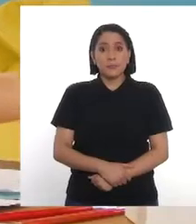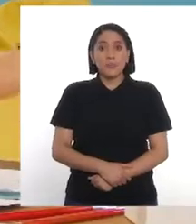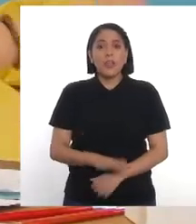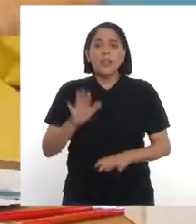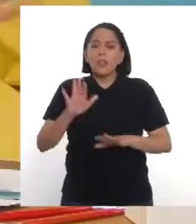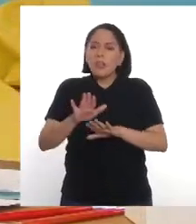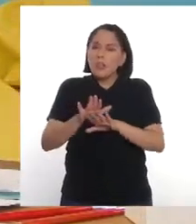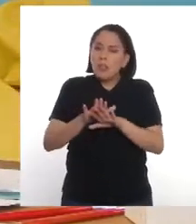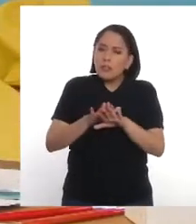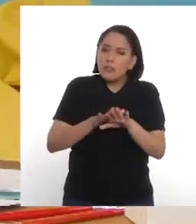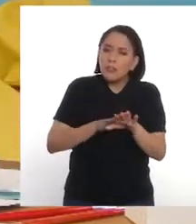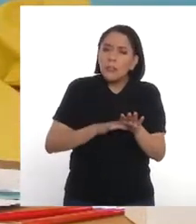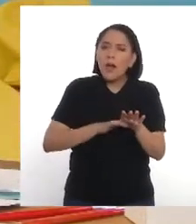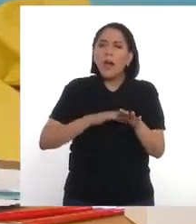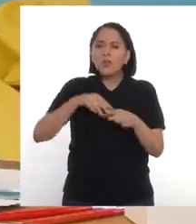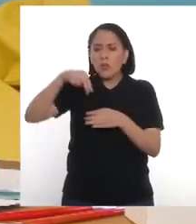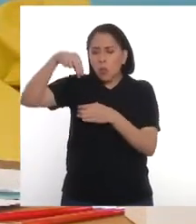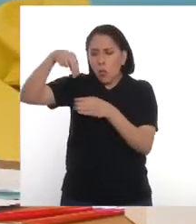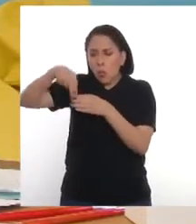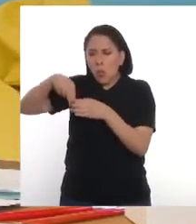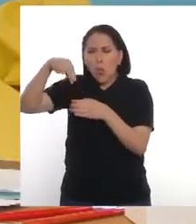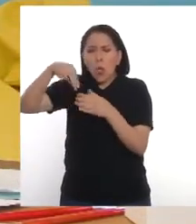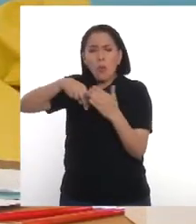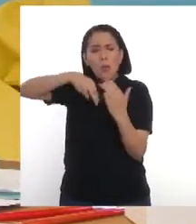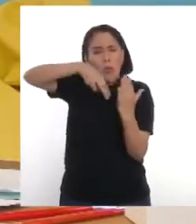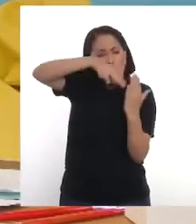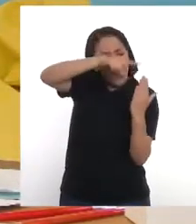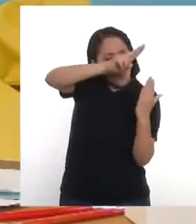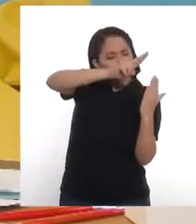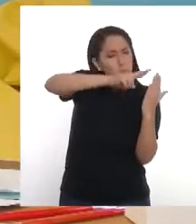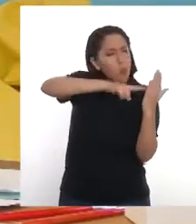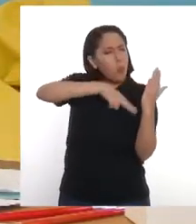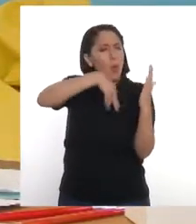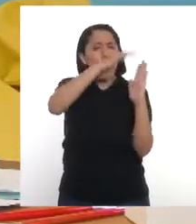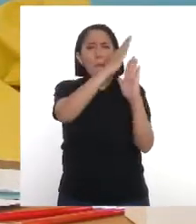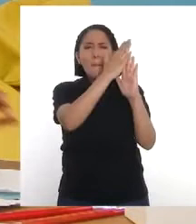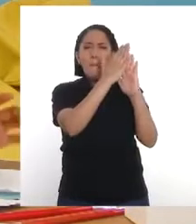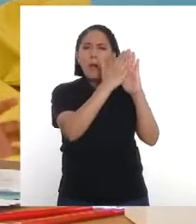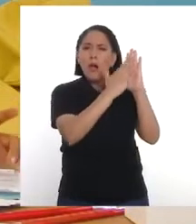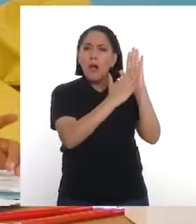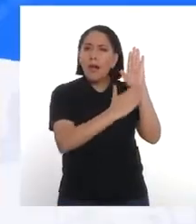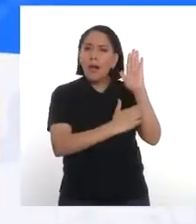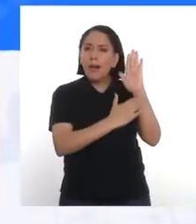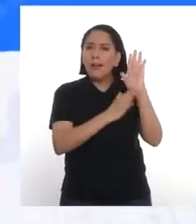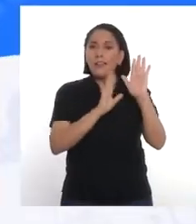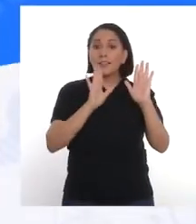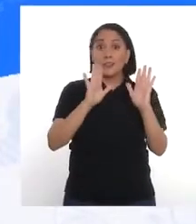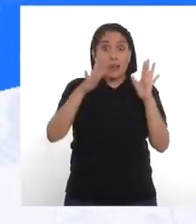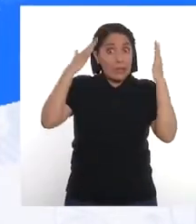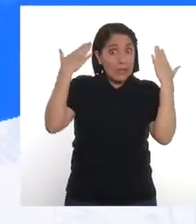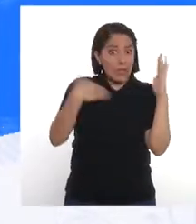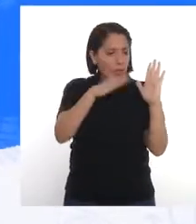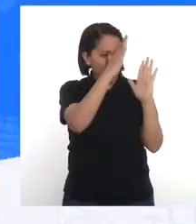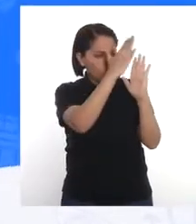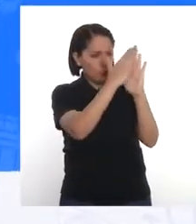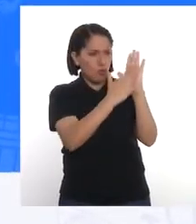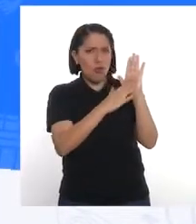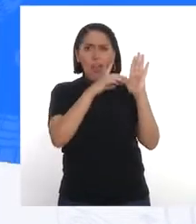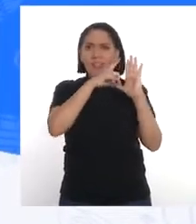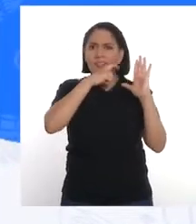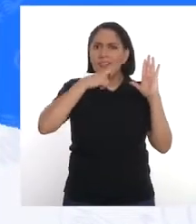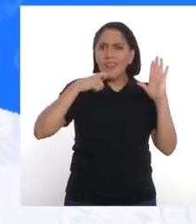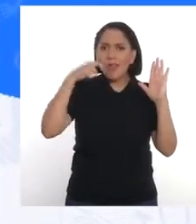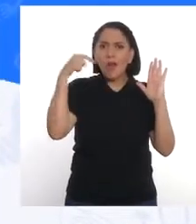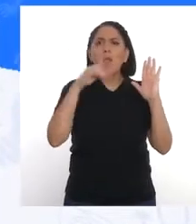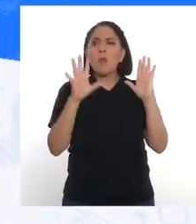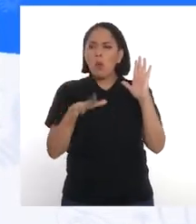Hay que hacerlo despacio y con poca pintura para que podamos pintar parejo y con control. Una vez que esté seco, podremos